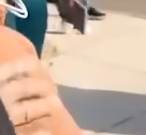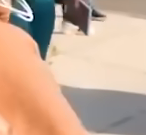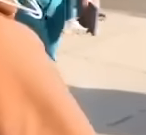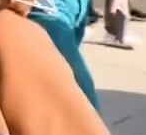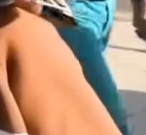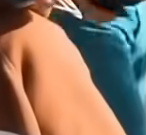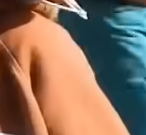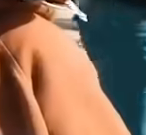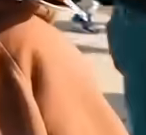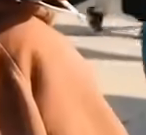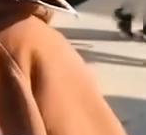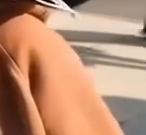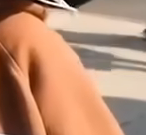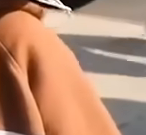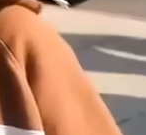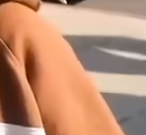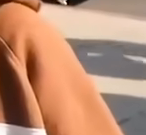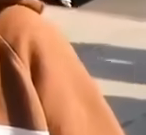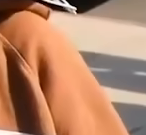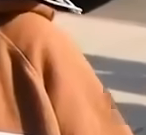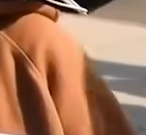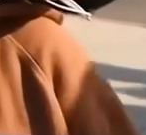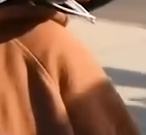a Estados Unidos.